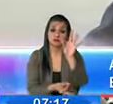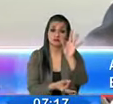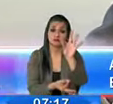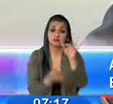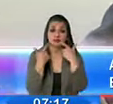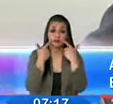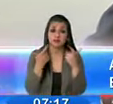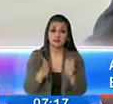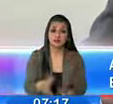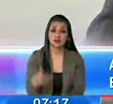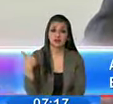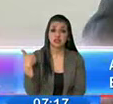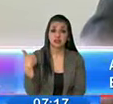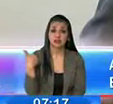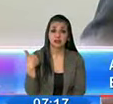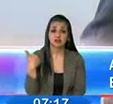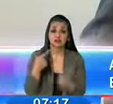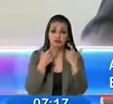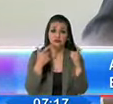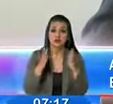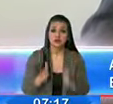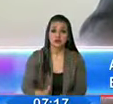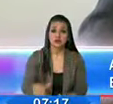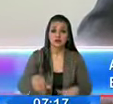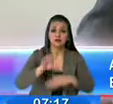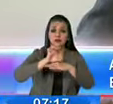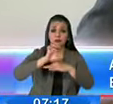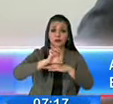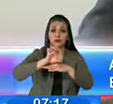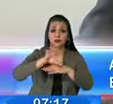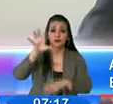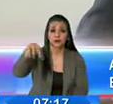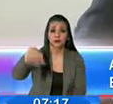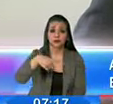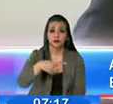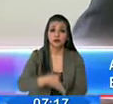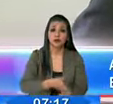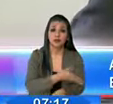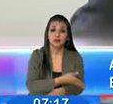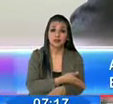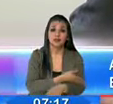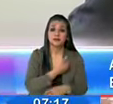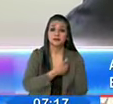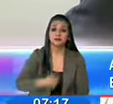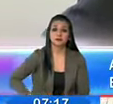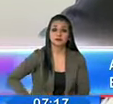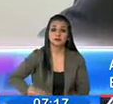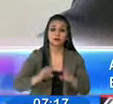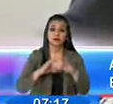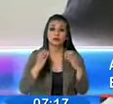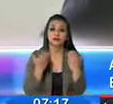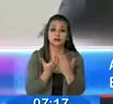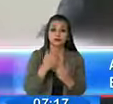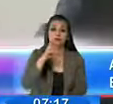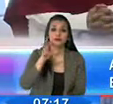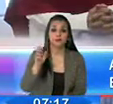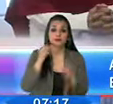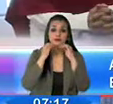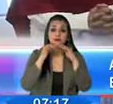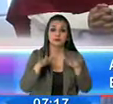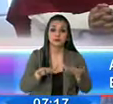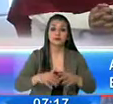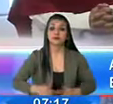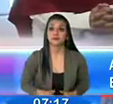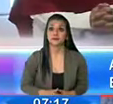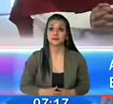fiscal, del fiscal general del Estado, cuando fue presidente de la Comisión 30S. Es